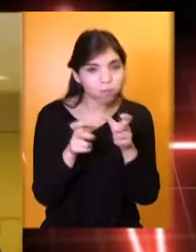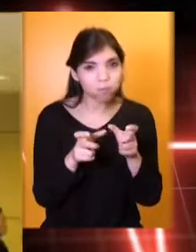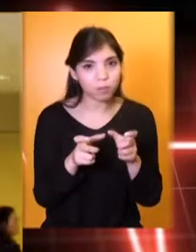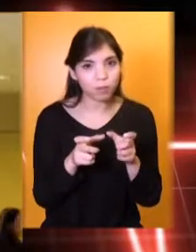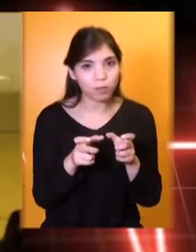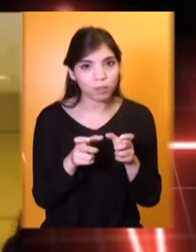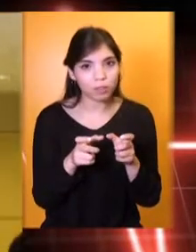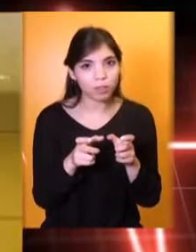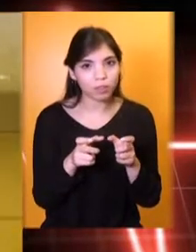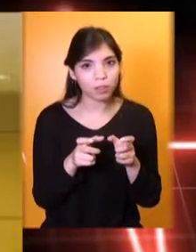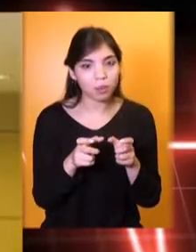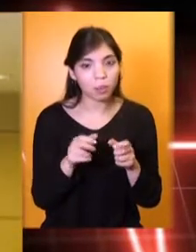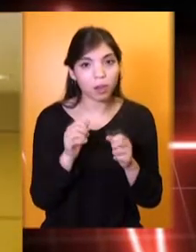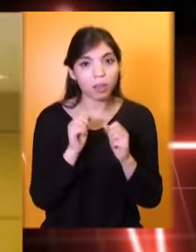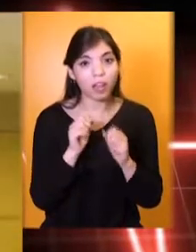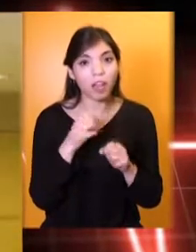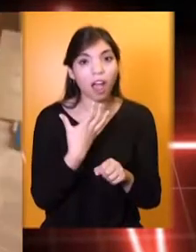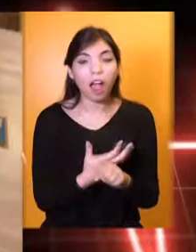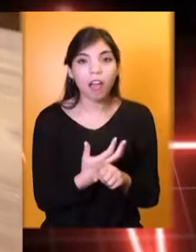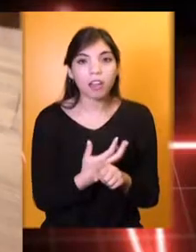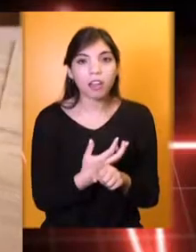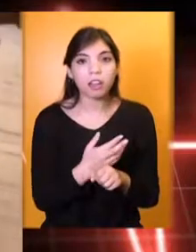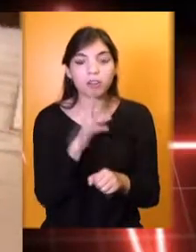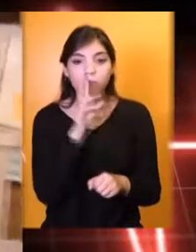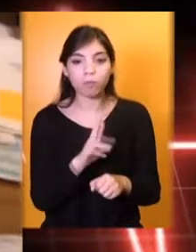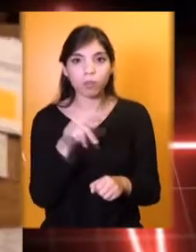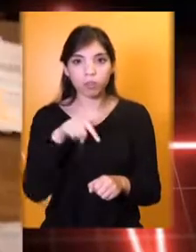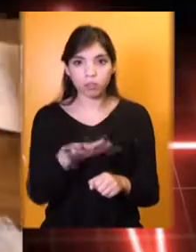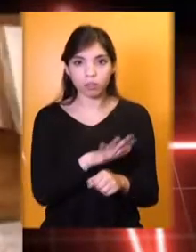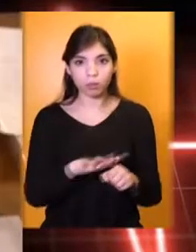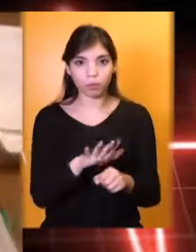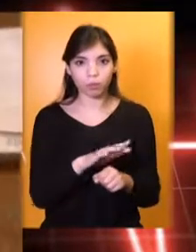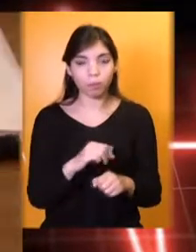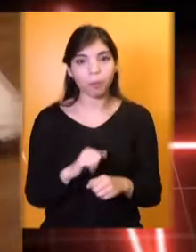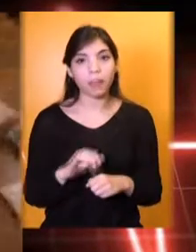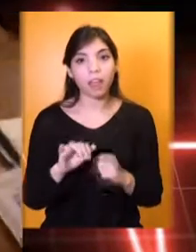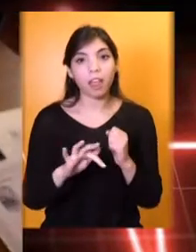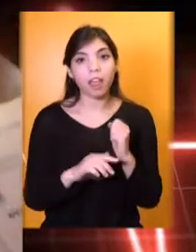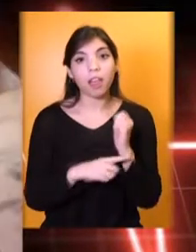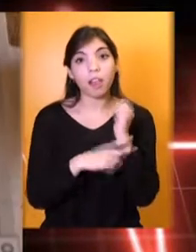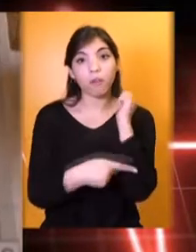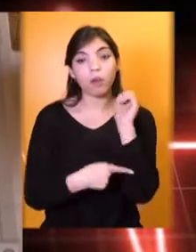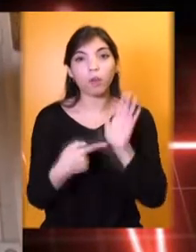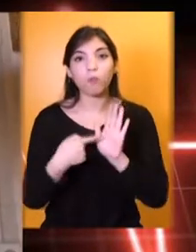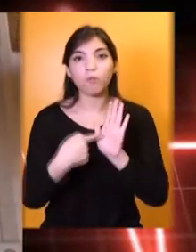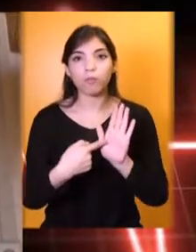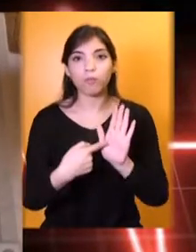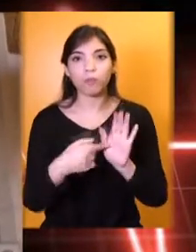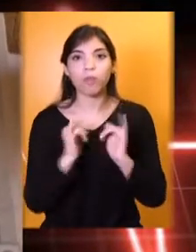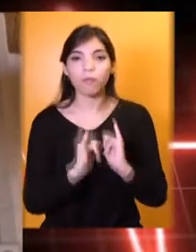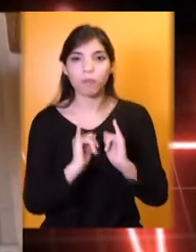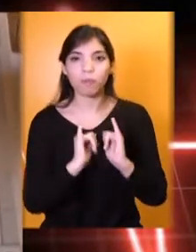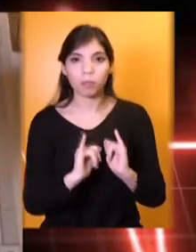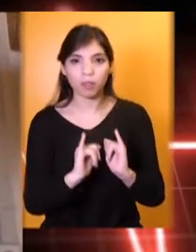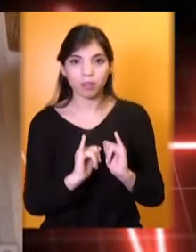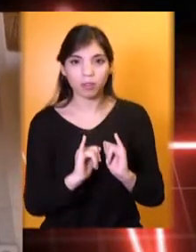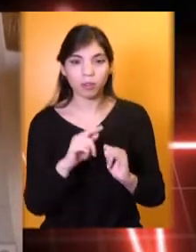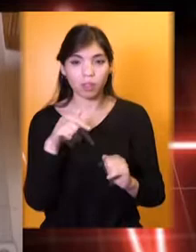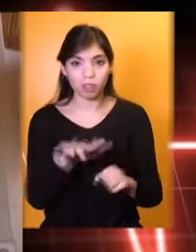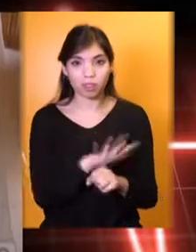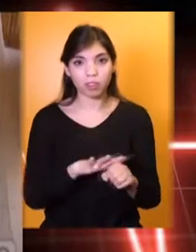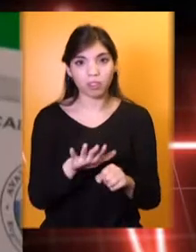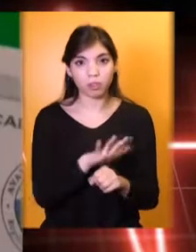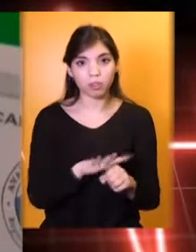tanto el DAEM como otro organismo respondan sobre estos casos. En su poder, el abogado mostró a los medios de comunicación gran parte de los antecedentes que han logrado